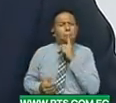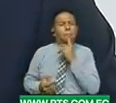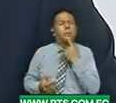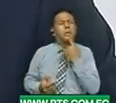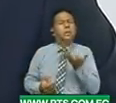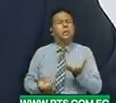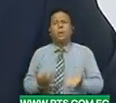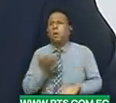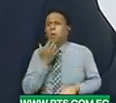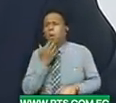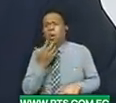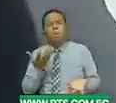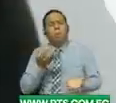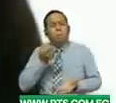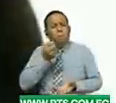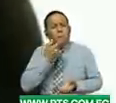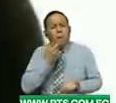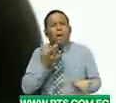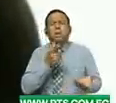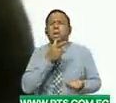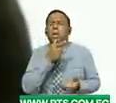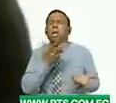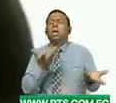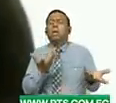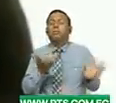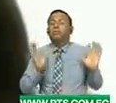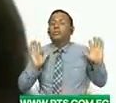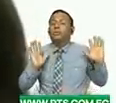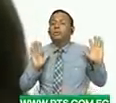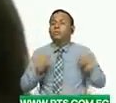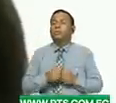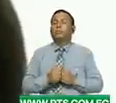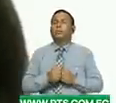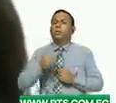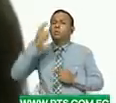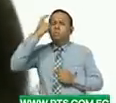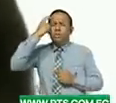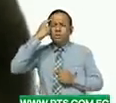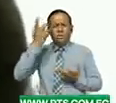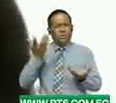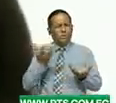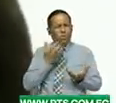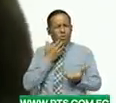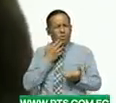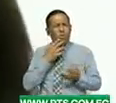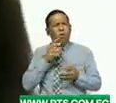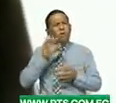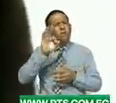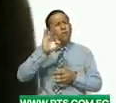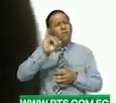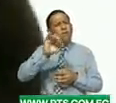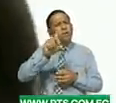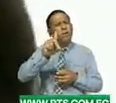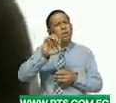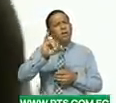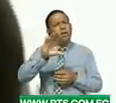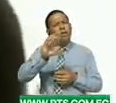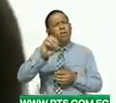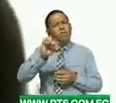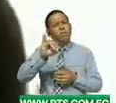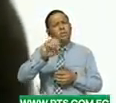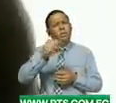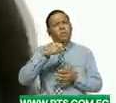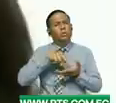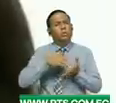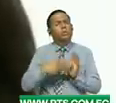farmacia. ¿Cuáles farmacias son? No lo sabemos. Yo no pienso que sea necesario definitivamente un fideicomiso porque déficit